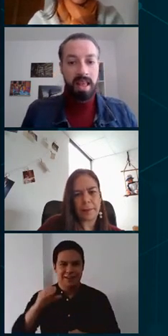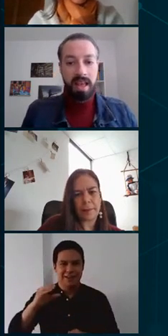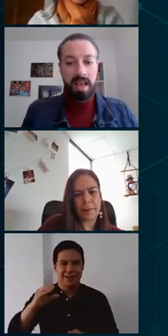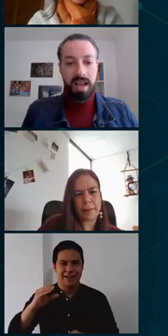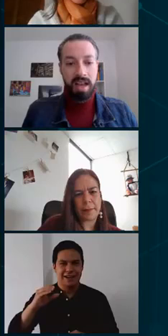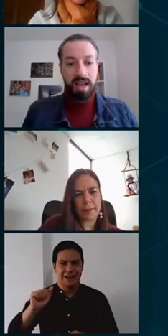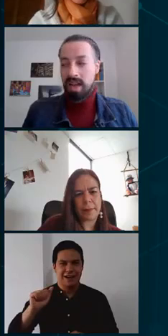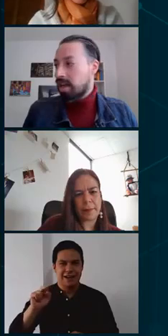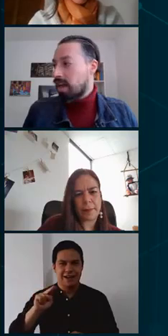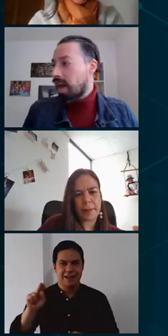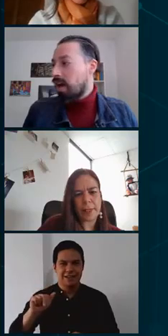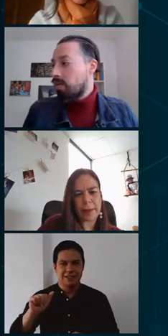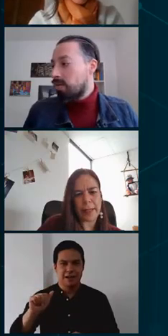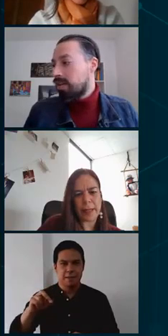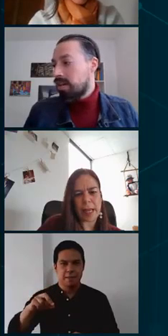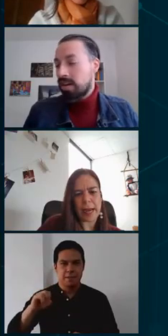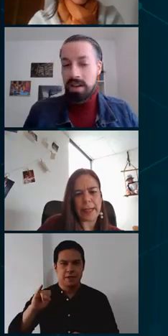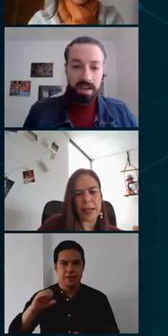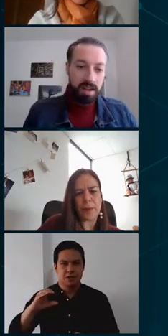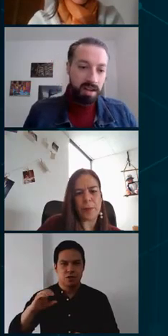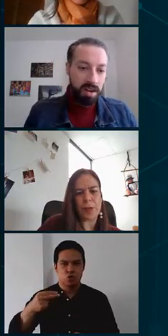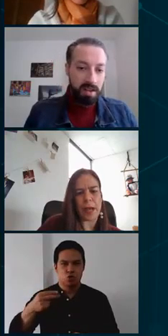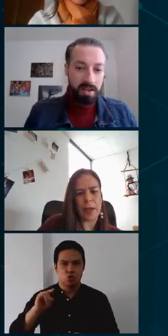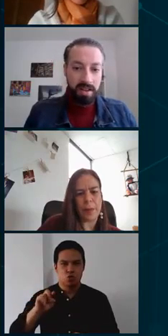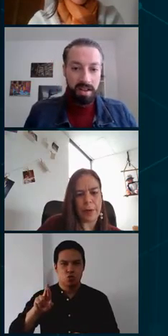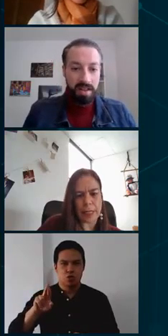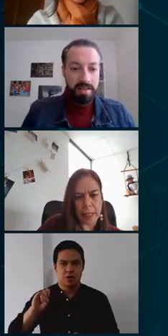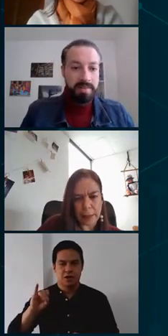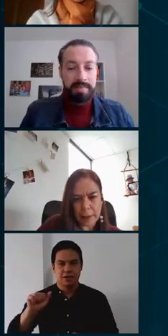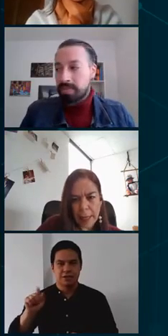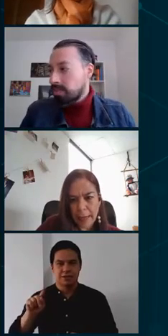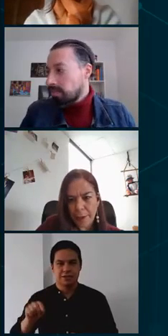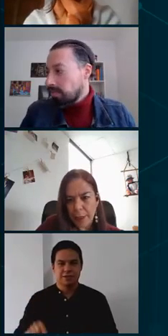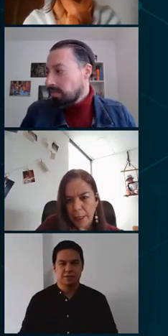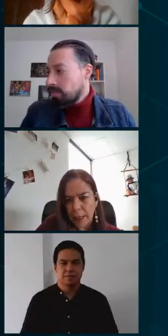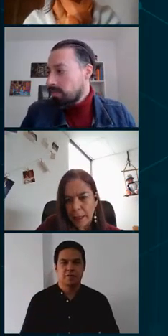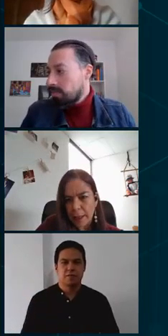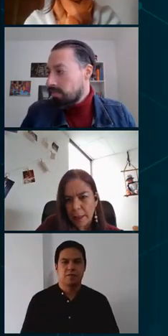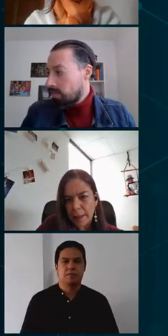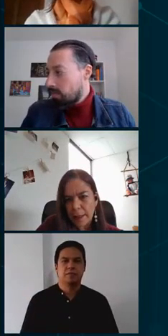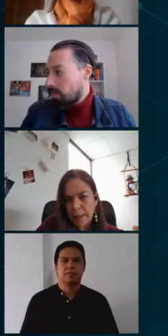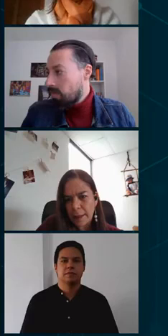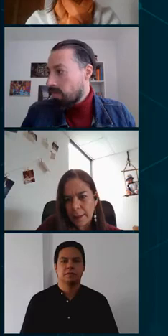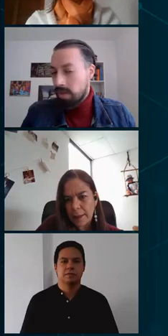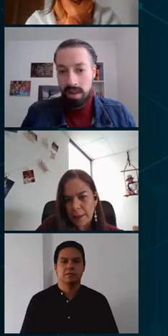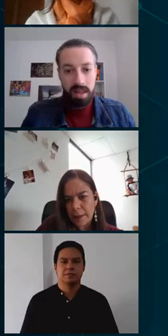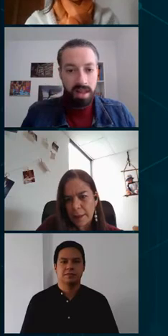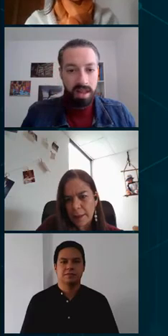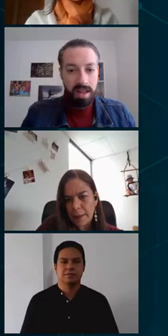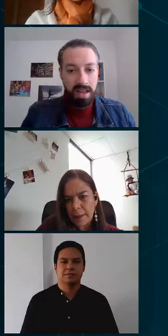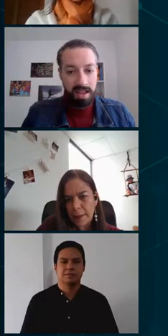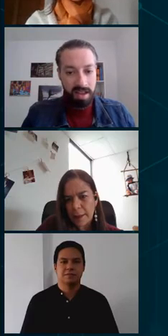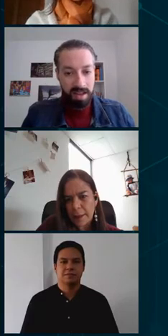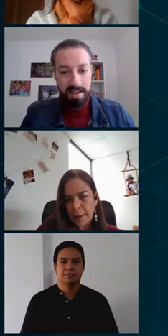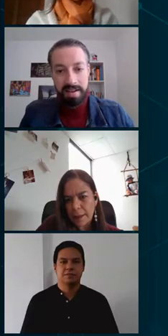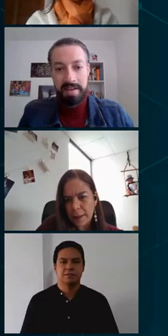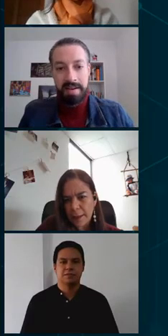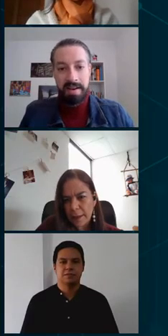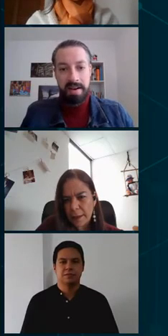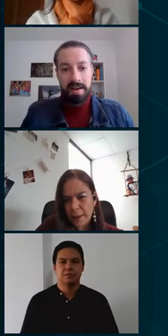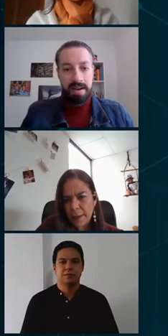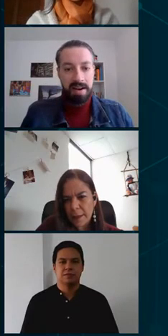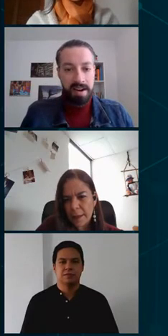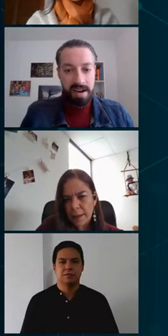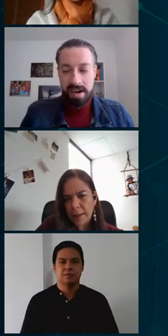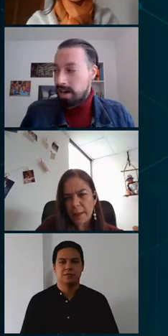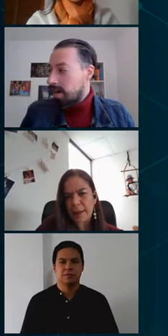derecha, curso, para que lo... Claro. Ahí ya lo puse, ahí lo moví ya. Ah, no, aquí. Ya voy, ya lo muevo yo, sí, deme un